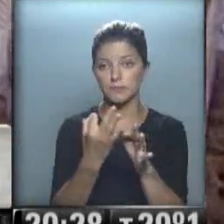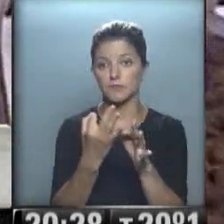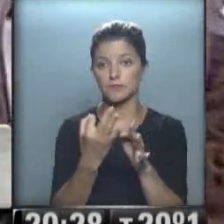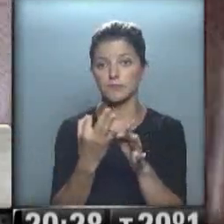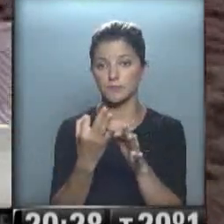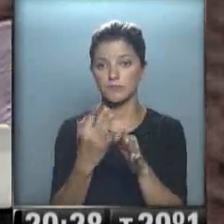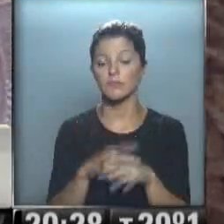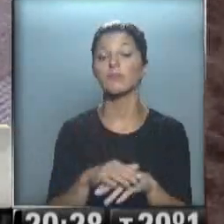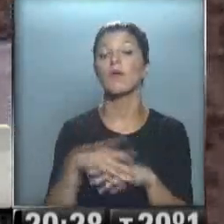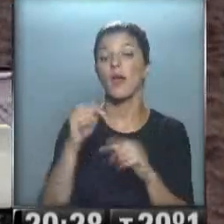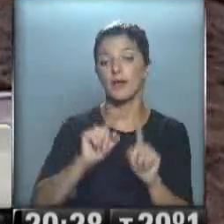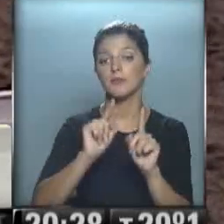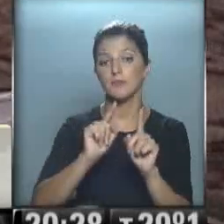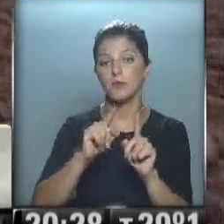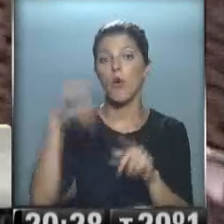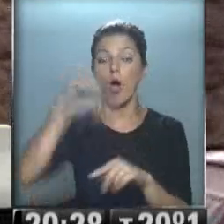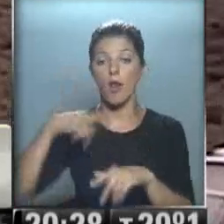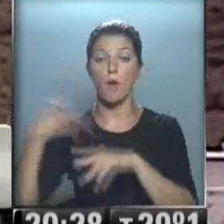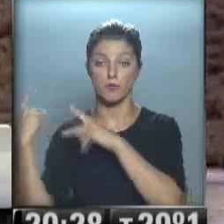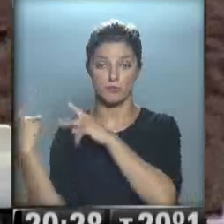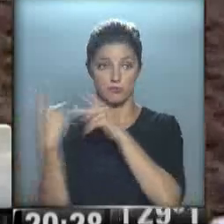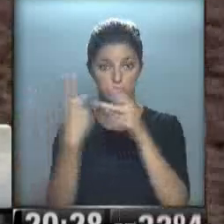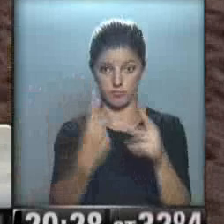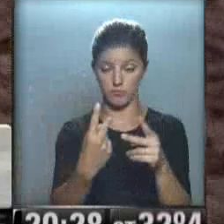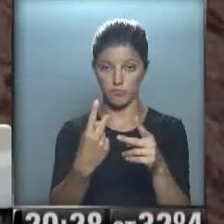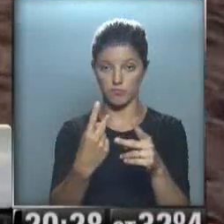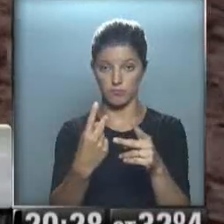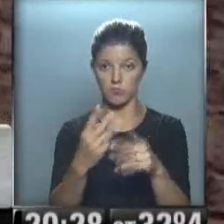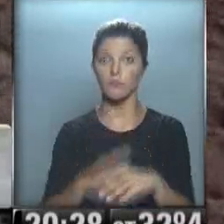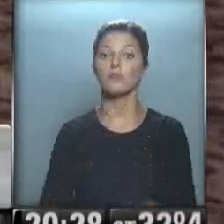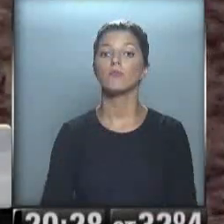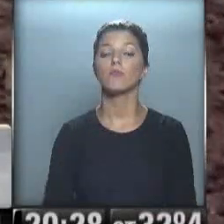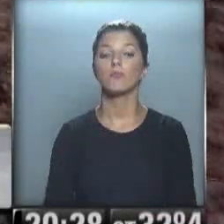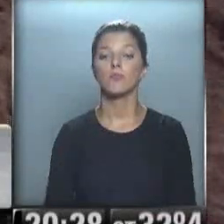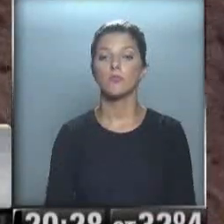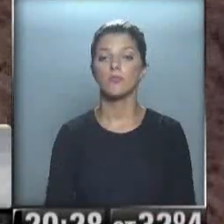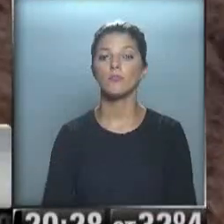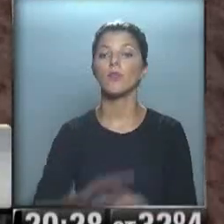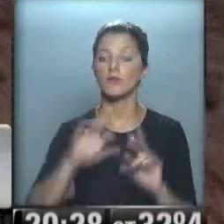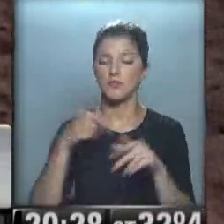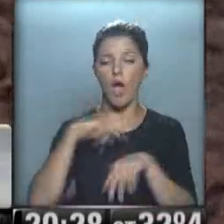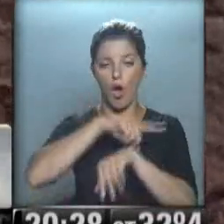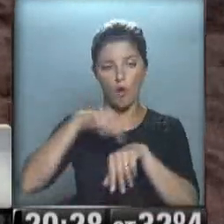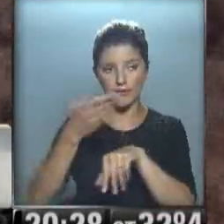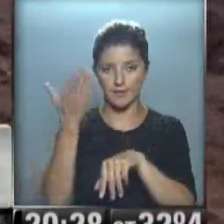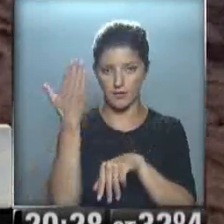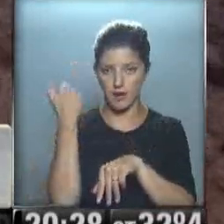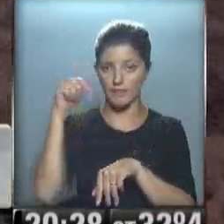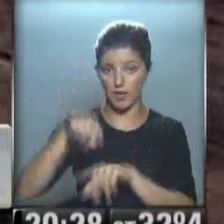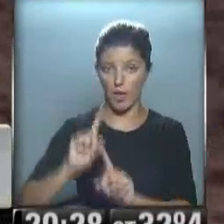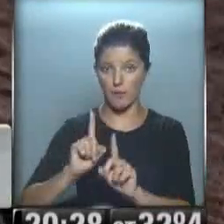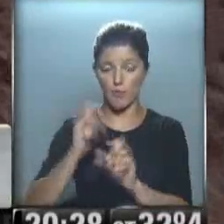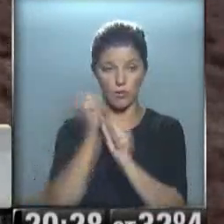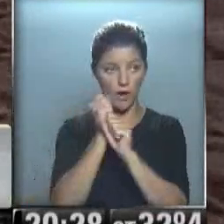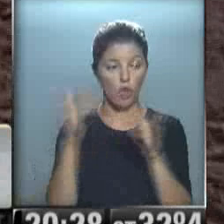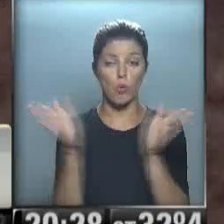con el cual vamos a realisar el traslado y estuvimos desde ya hace varias horas acá con de con el gobernador